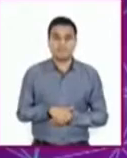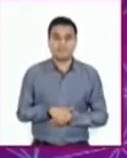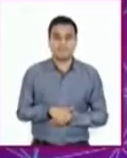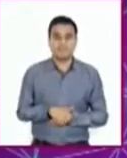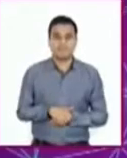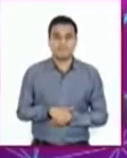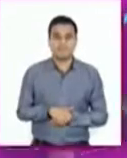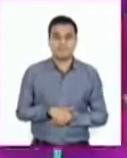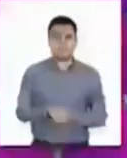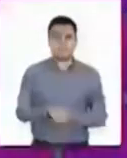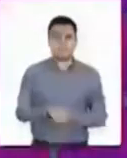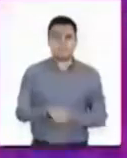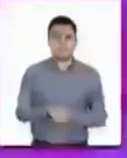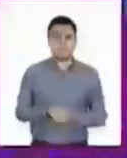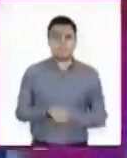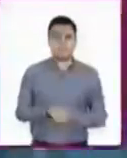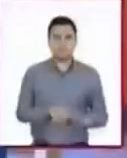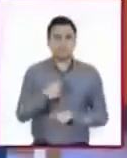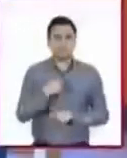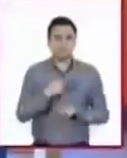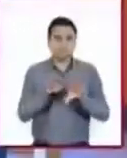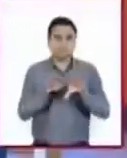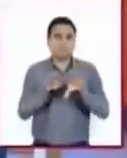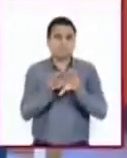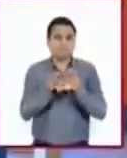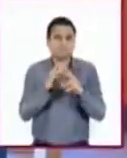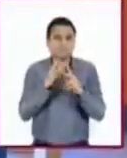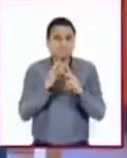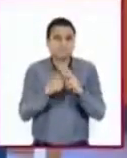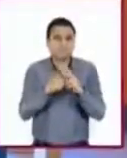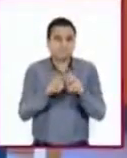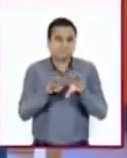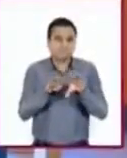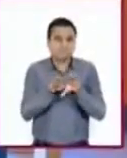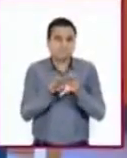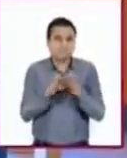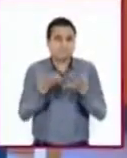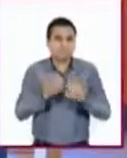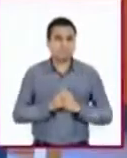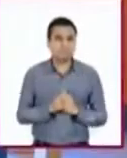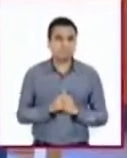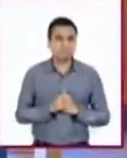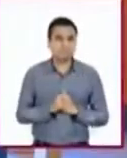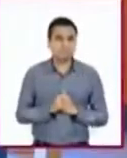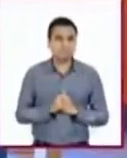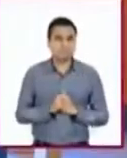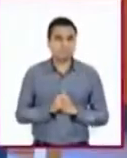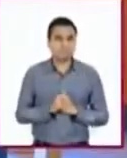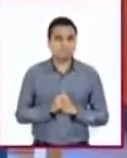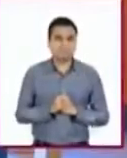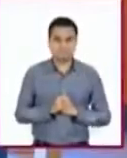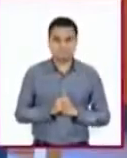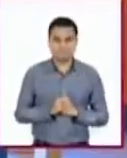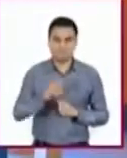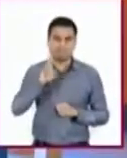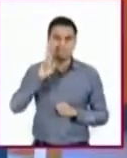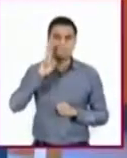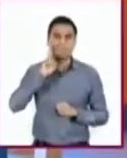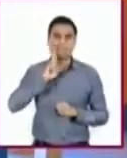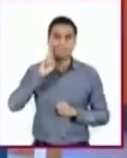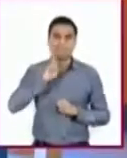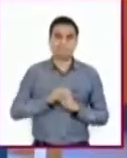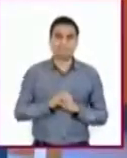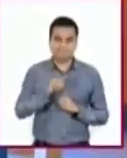décimo. ¿Qué operaciones permiten calcular en qué yarda quedó cada equipo? Leslie, conforme al